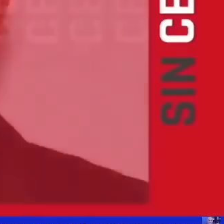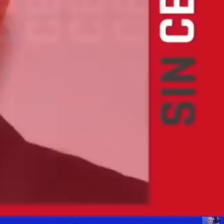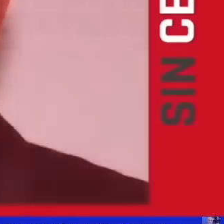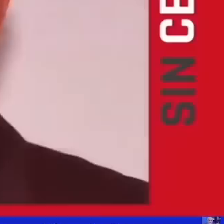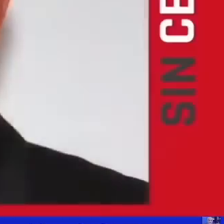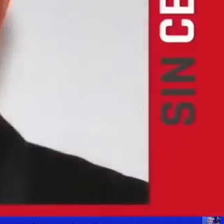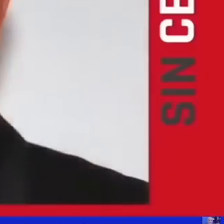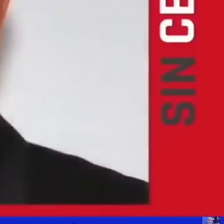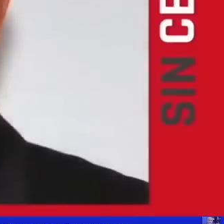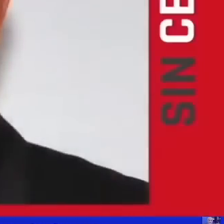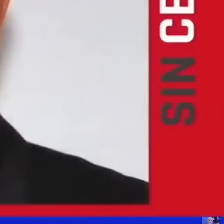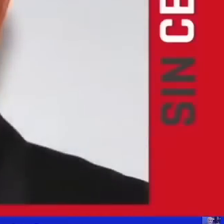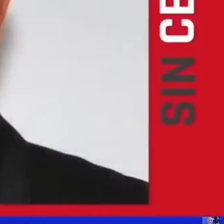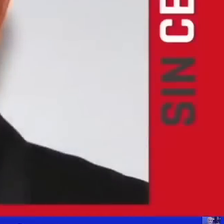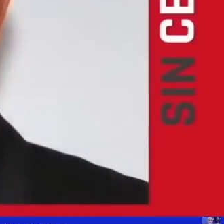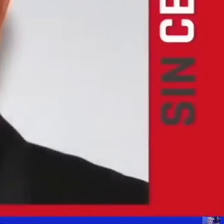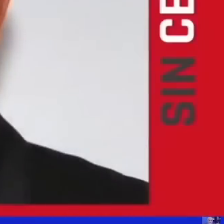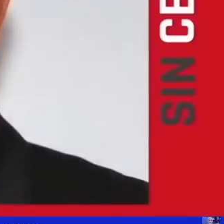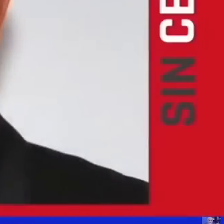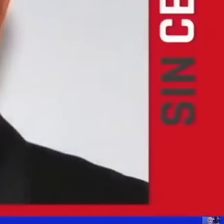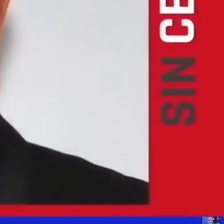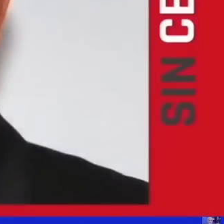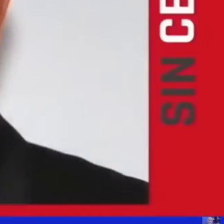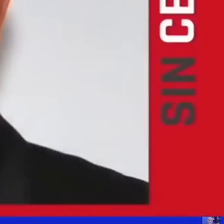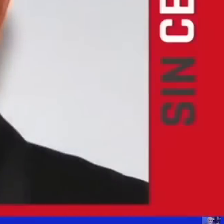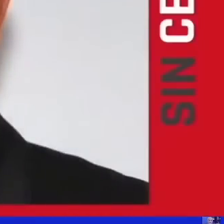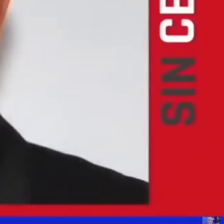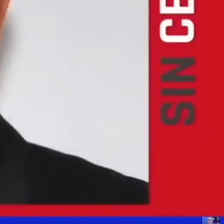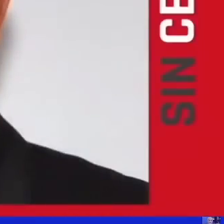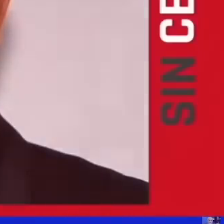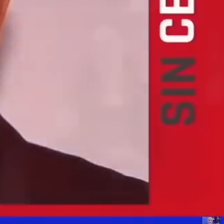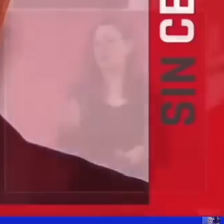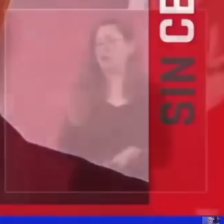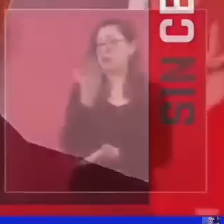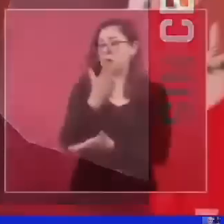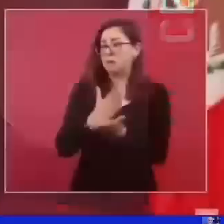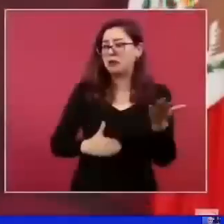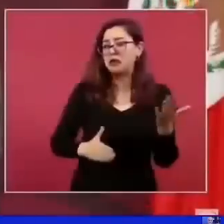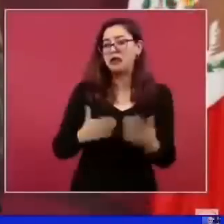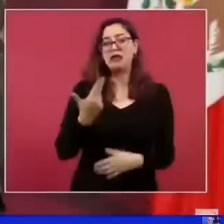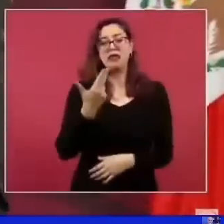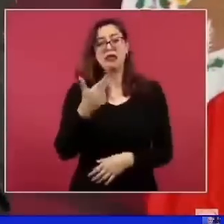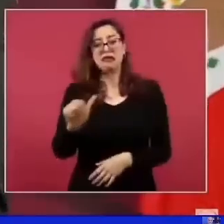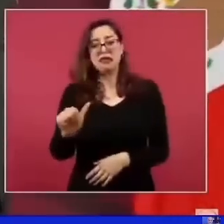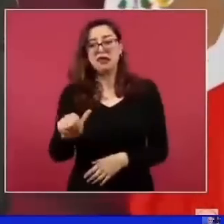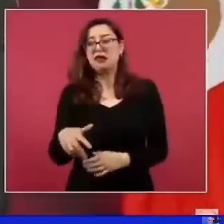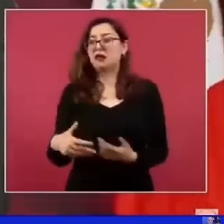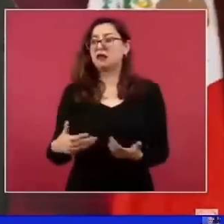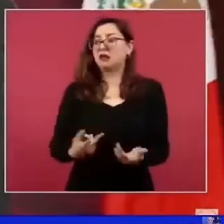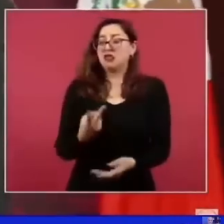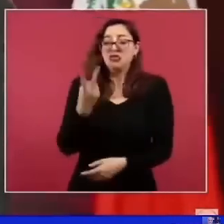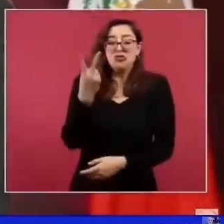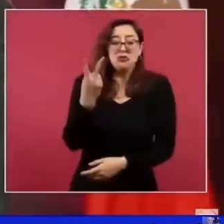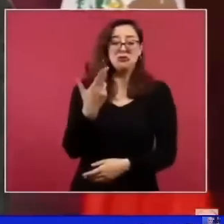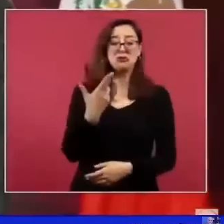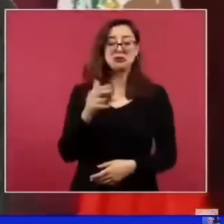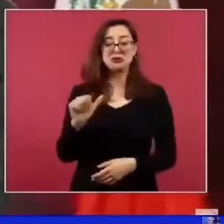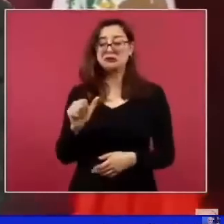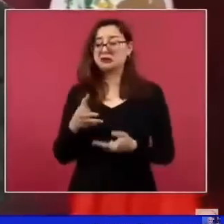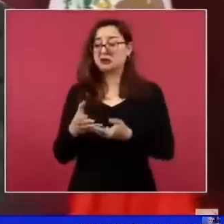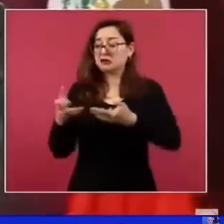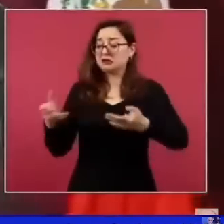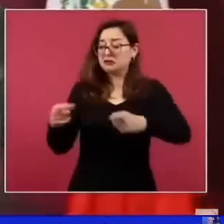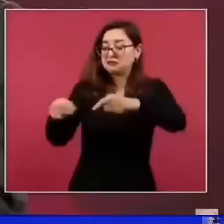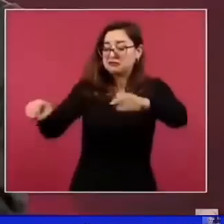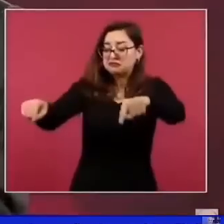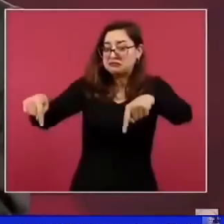El presidente Andrés Manuel López Obrador le contestó a Emilio Lozoya Austin y a sus abogados defensores. Si Lozoya está dispuesto a